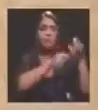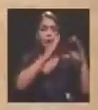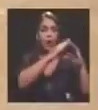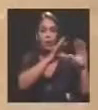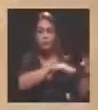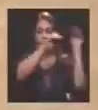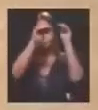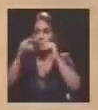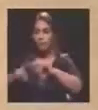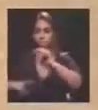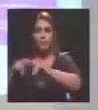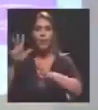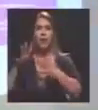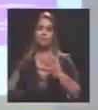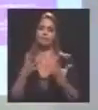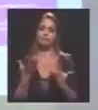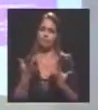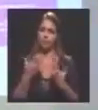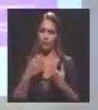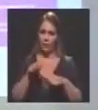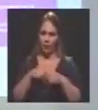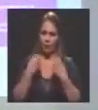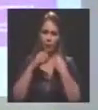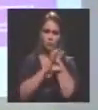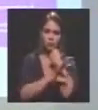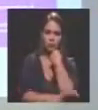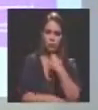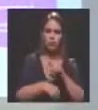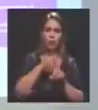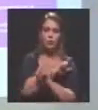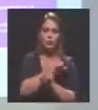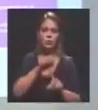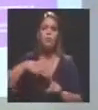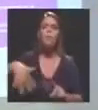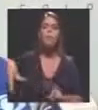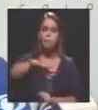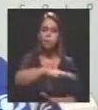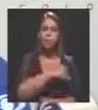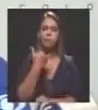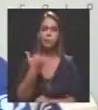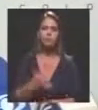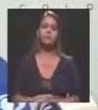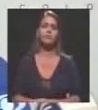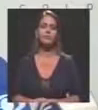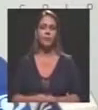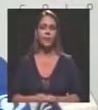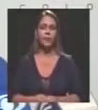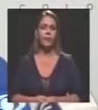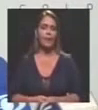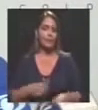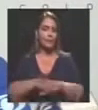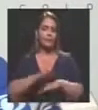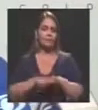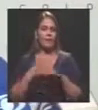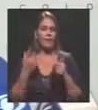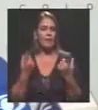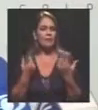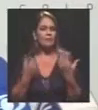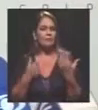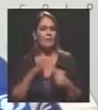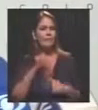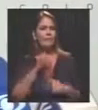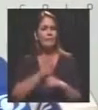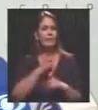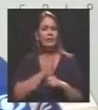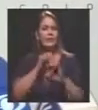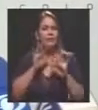afectados y daños psicosociales son algunas de las irregularidades encontradas. Las posibles deficiencias que se están advirtiendo en el plan de retorno de